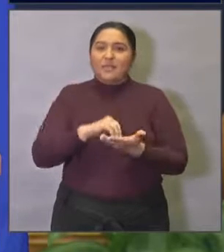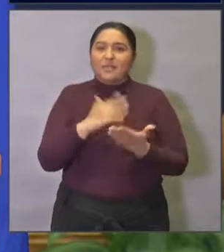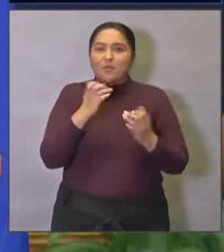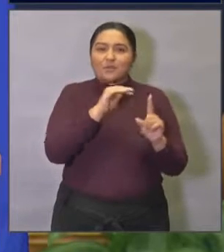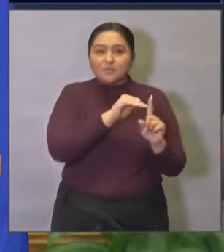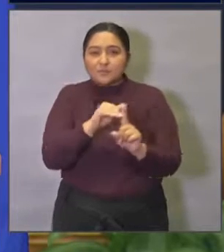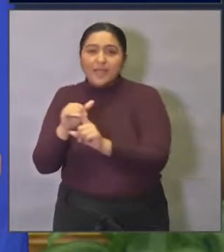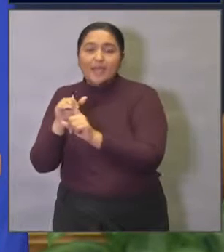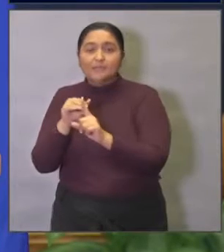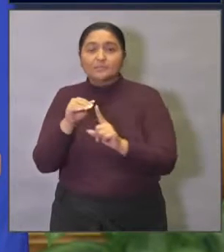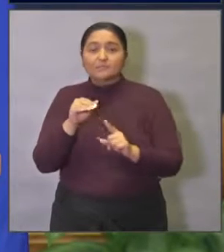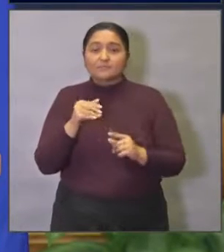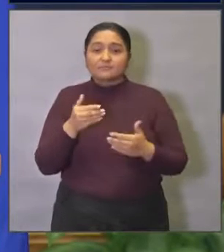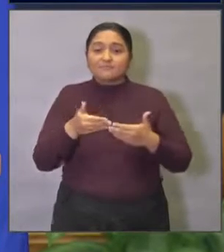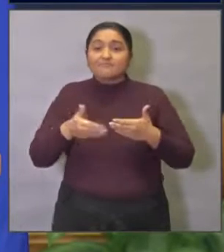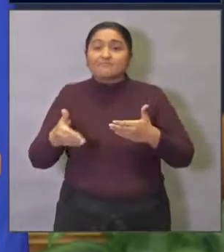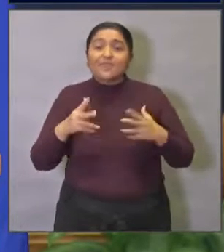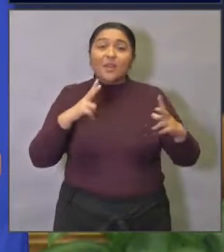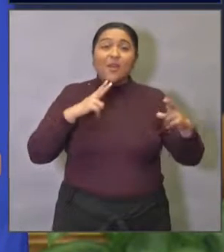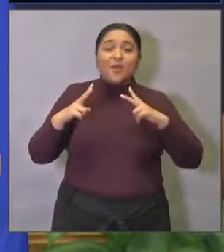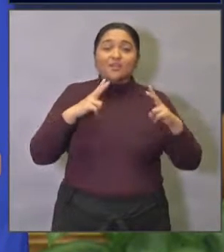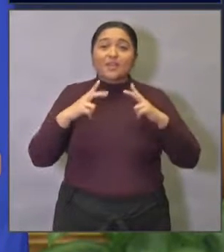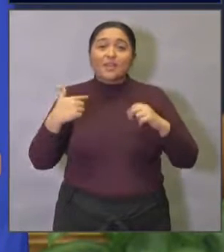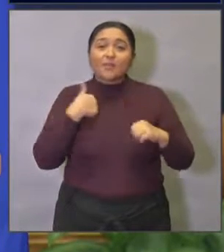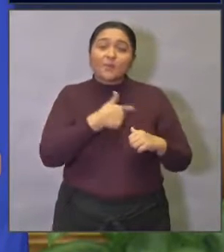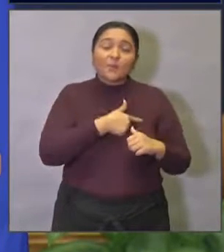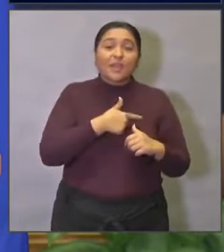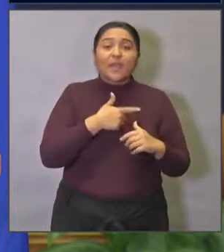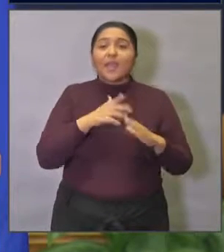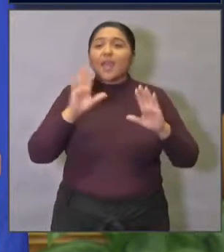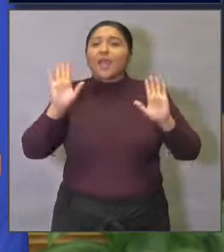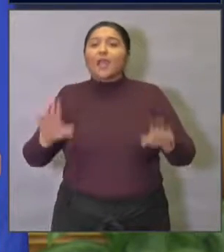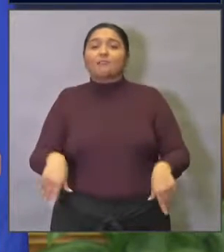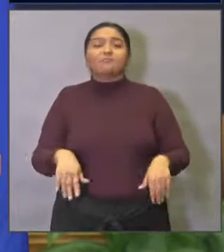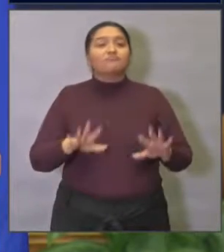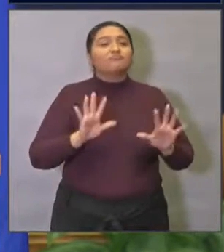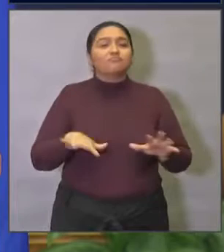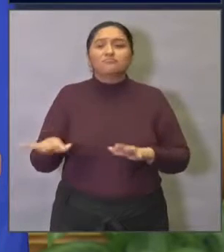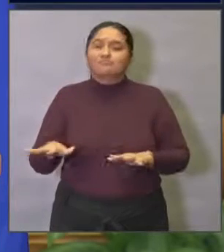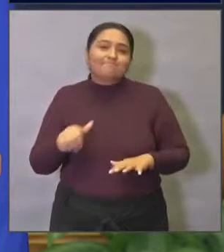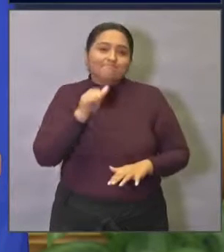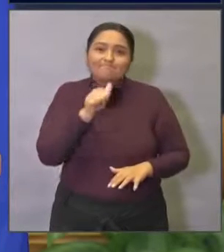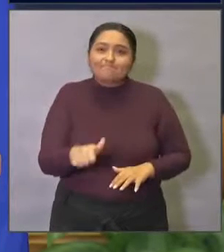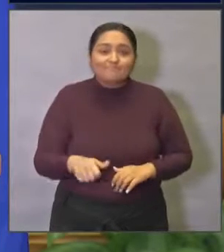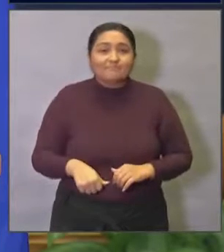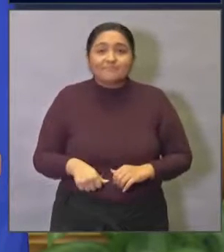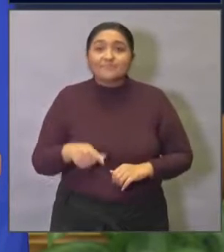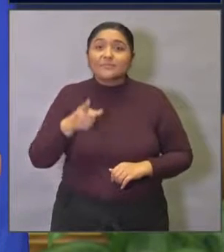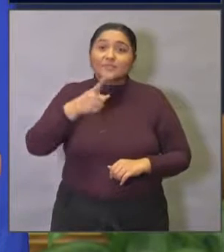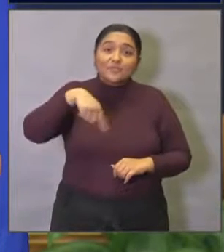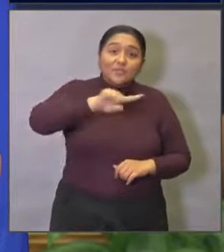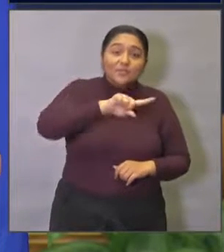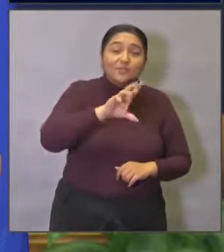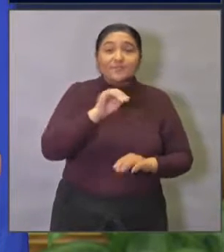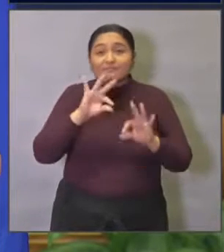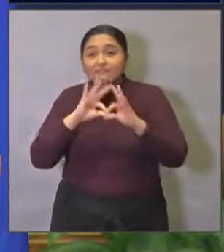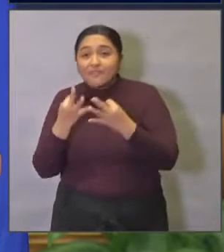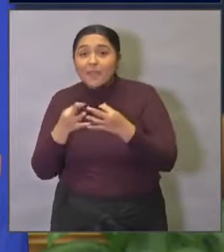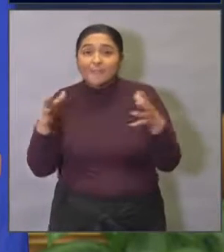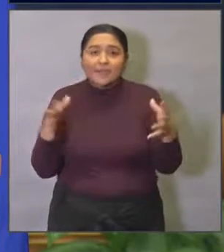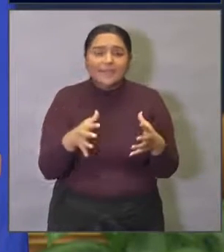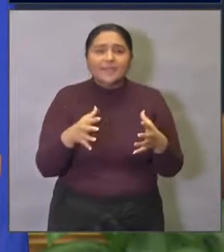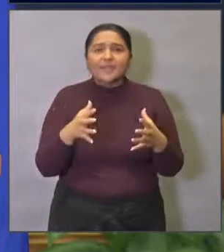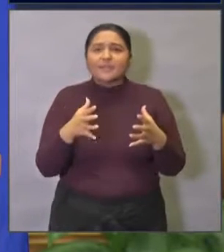los días festivos, no podemos bajar la guardia. Usted y sus seres queridos no quieren pasar